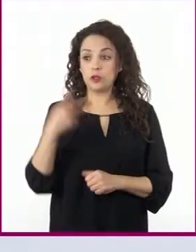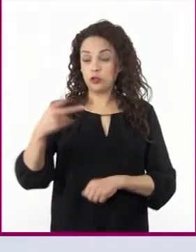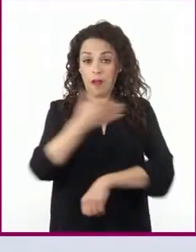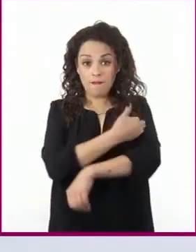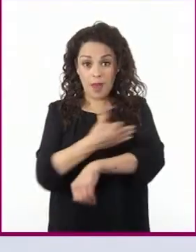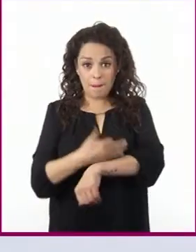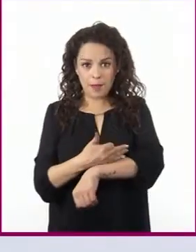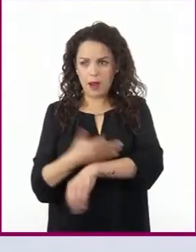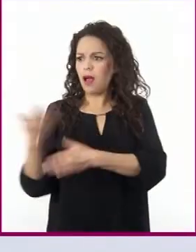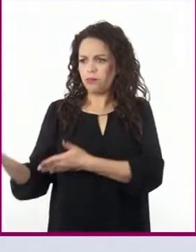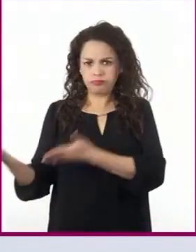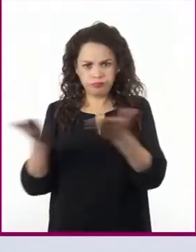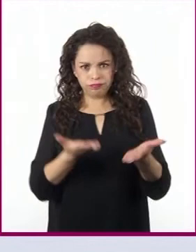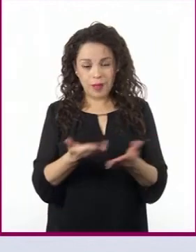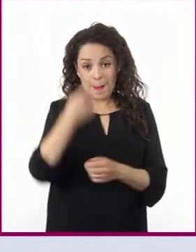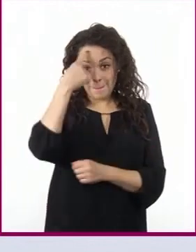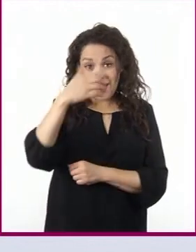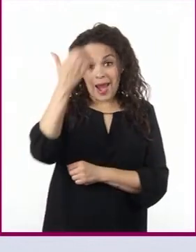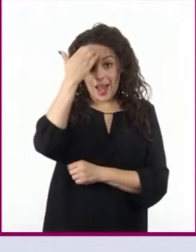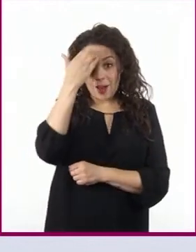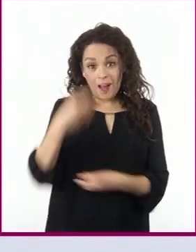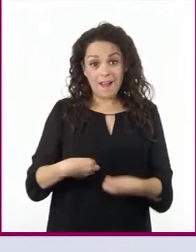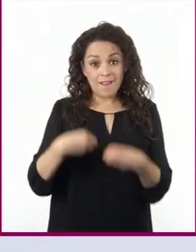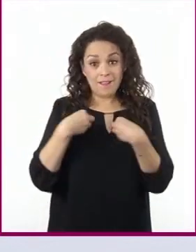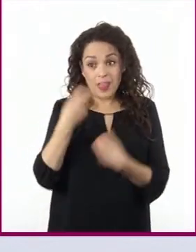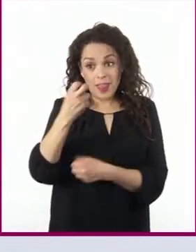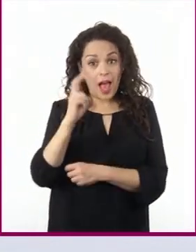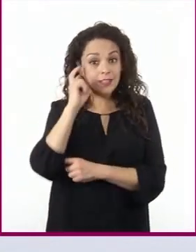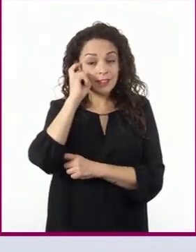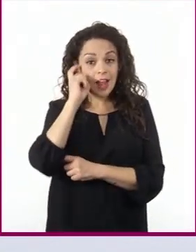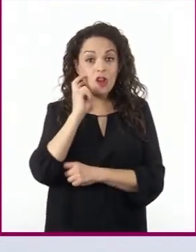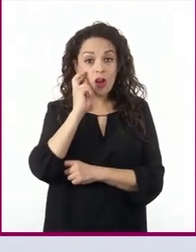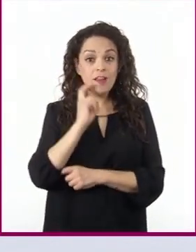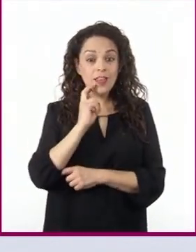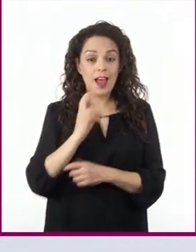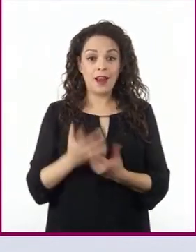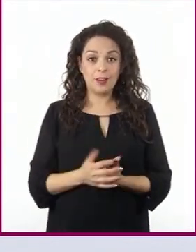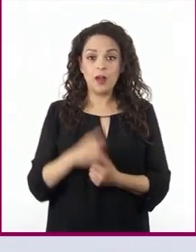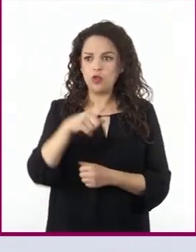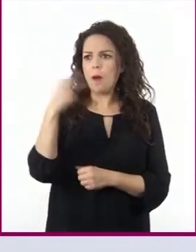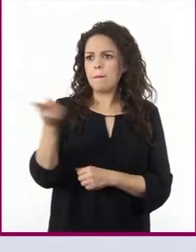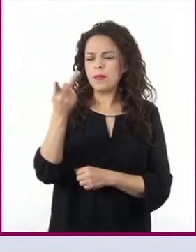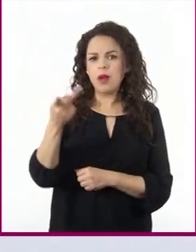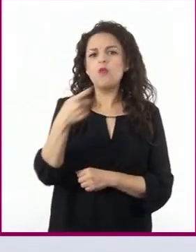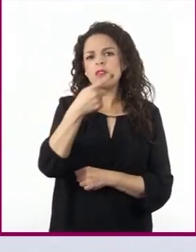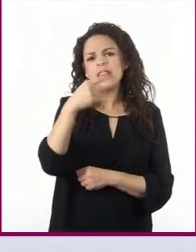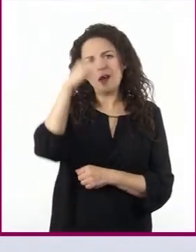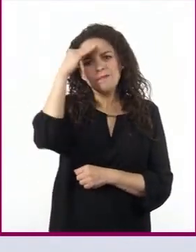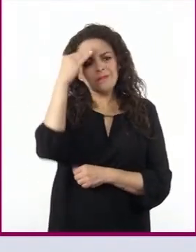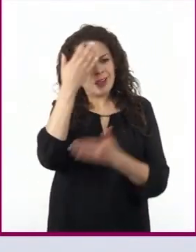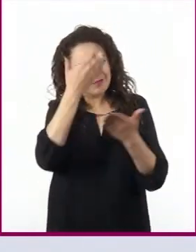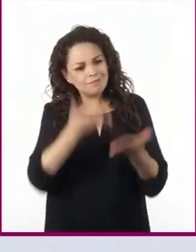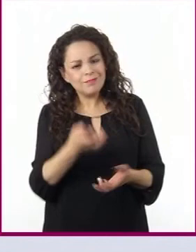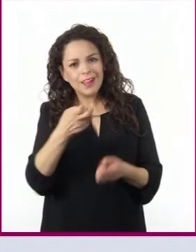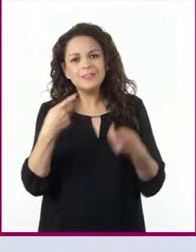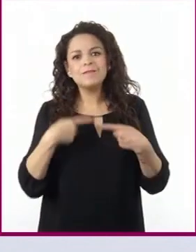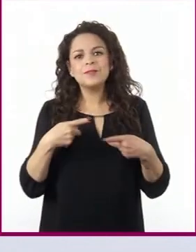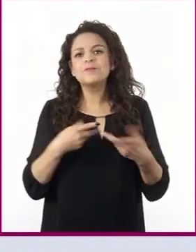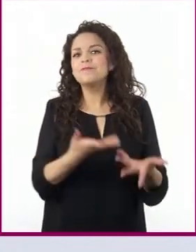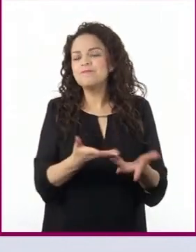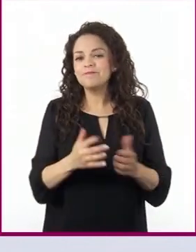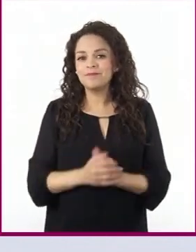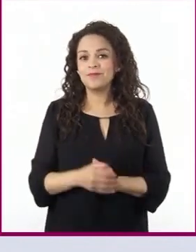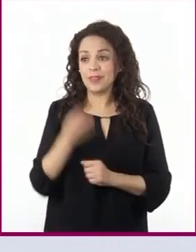familiares a conocer sobre la vida de Leona Vicario y pregunten qué piensan sobre ella. Con las respuestas